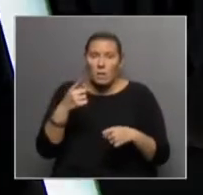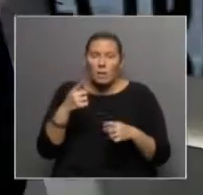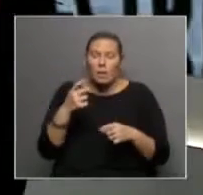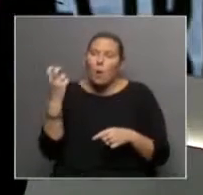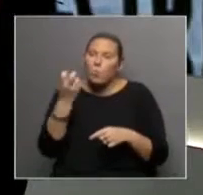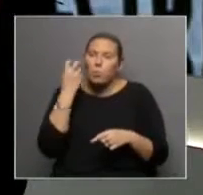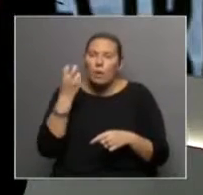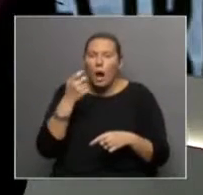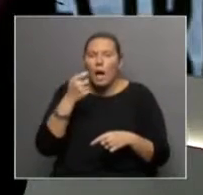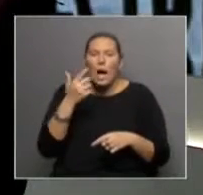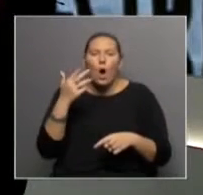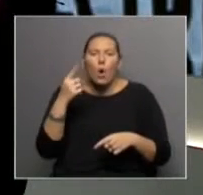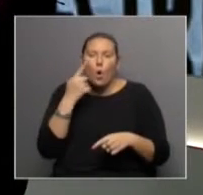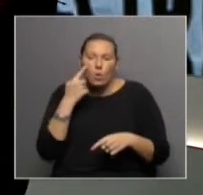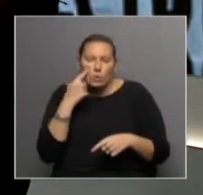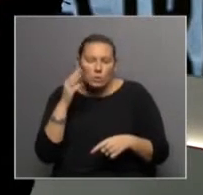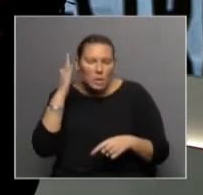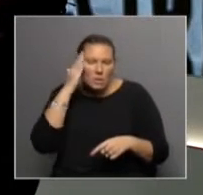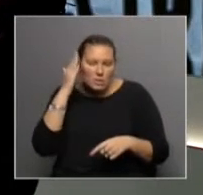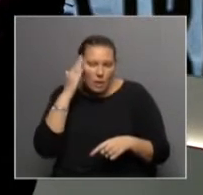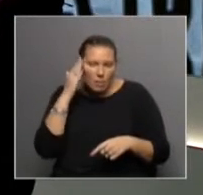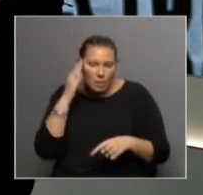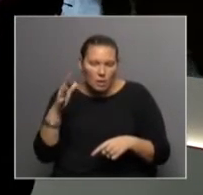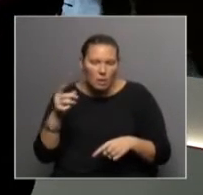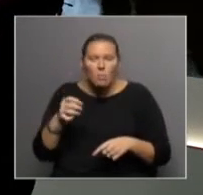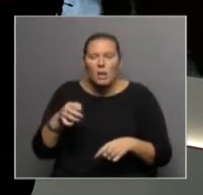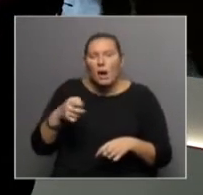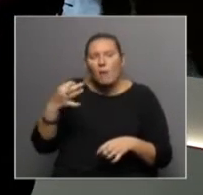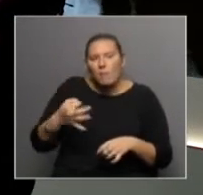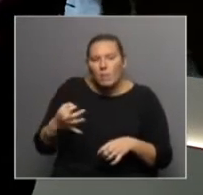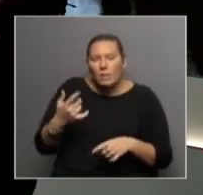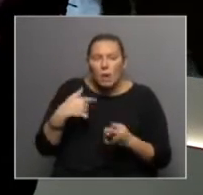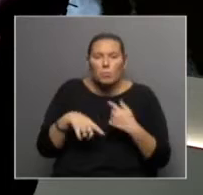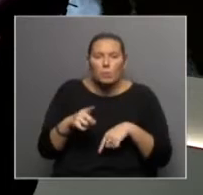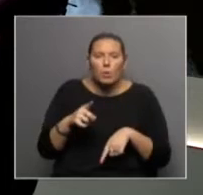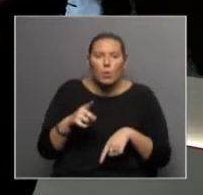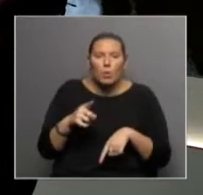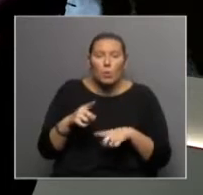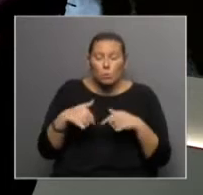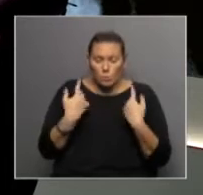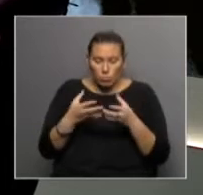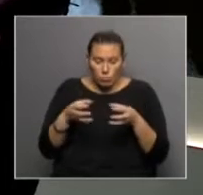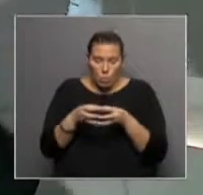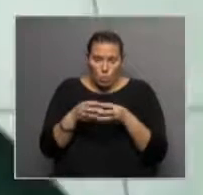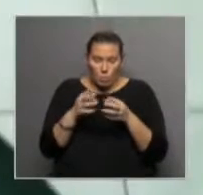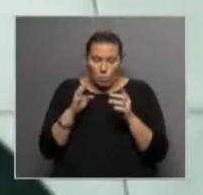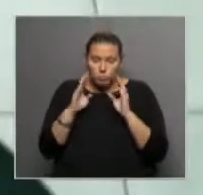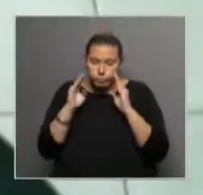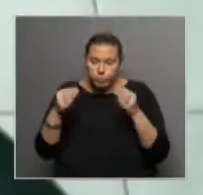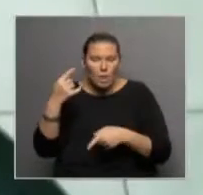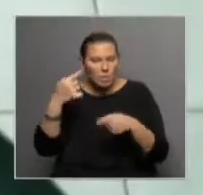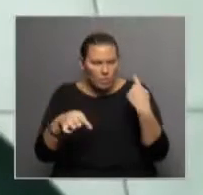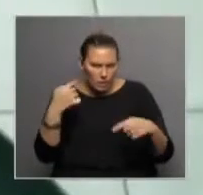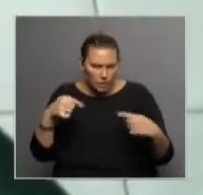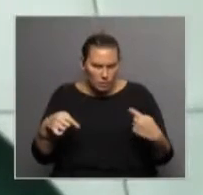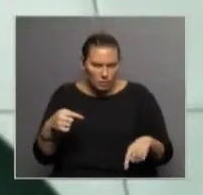el conocimiento y la búsqueda, apelando a qué disciplina, Fondebrider. Nuestro enfoque es multidisciplinario.